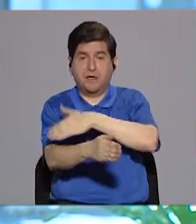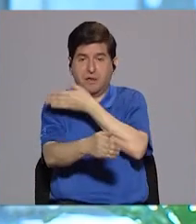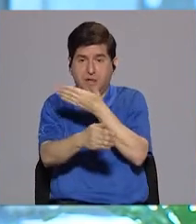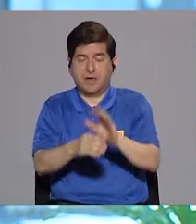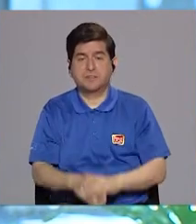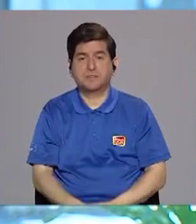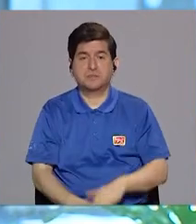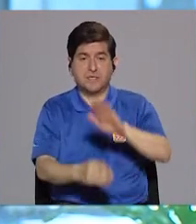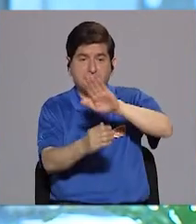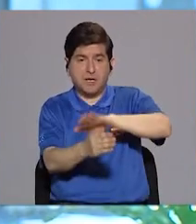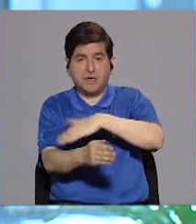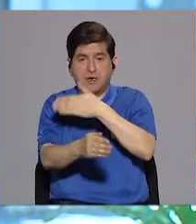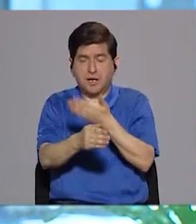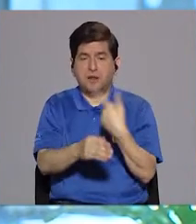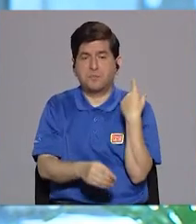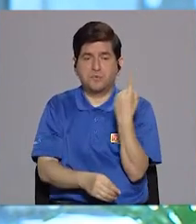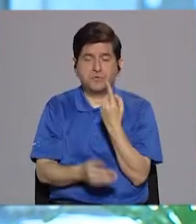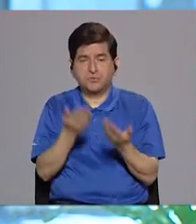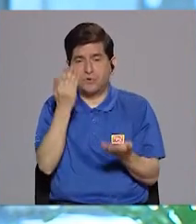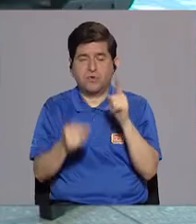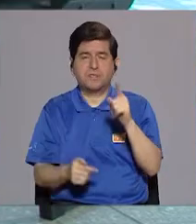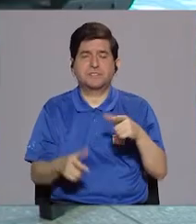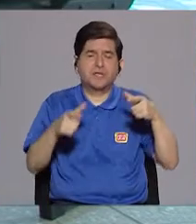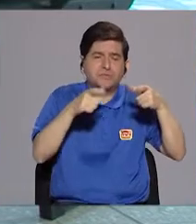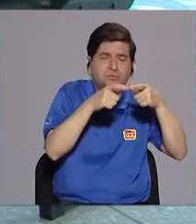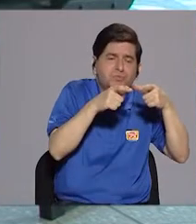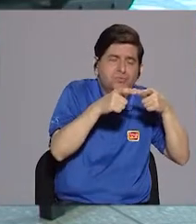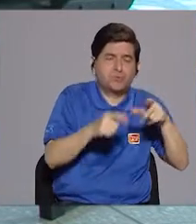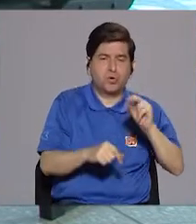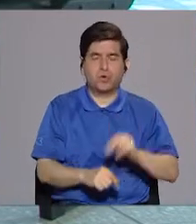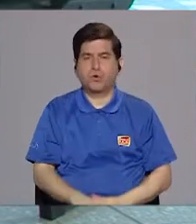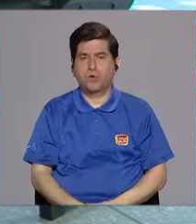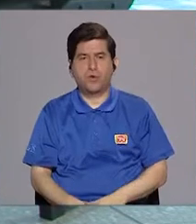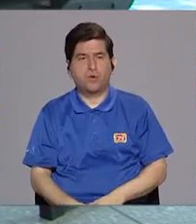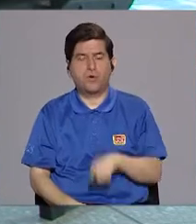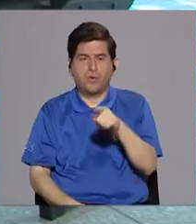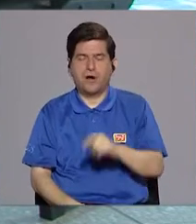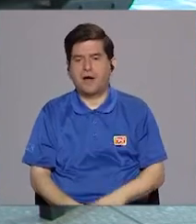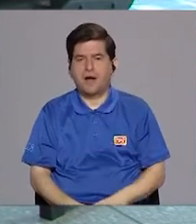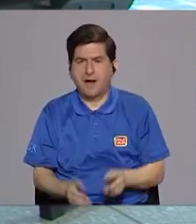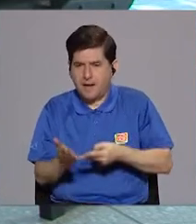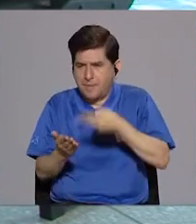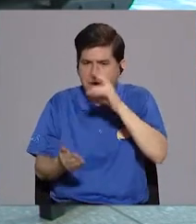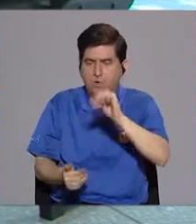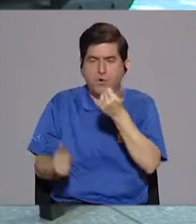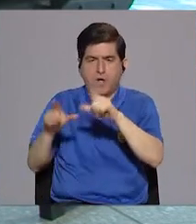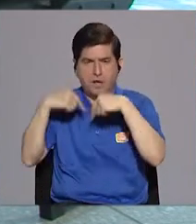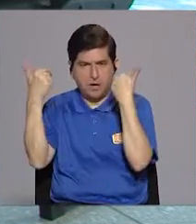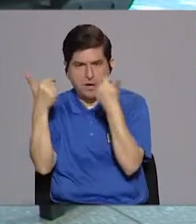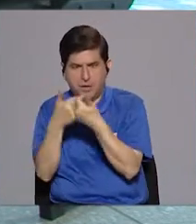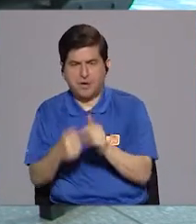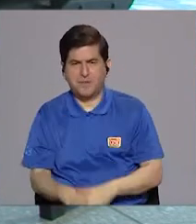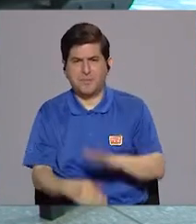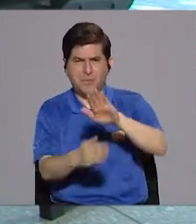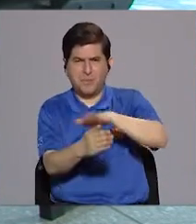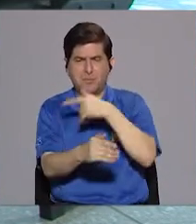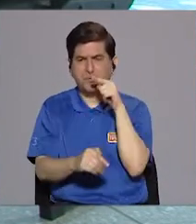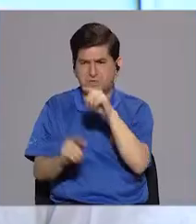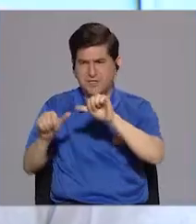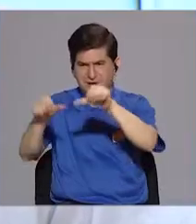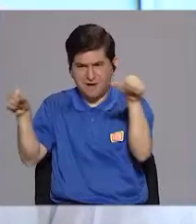música solamente se vive desde esa élite y no se aprecia desde esos otros grupos. Uh-huh. ¿Cómo es hacer música desde